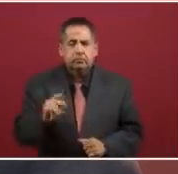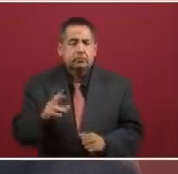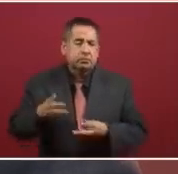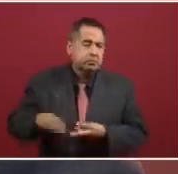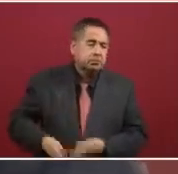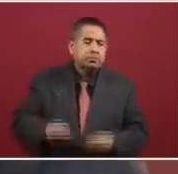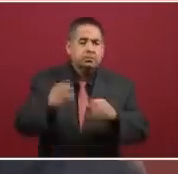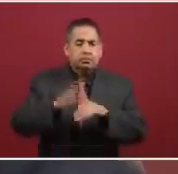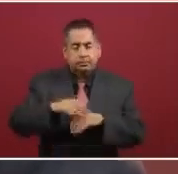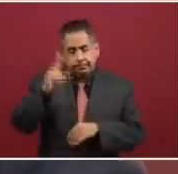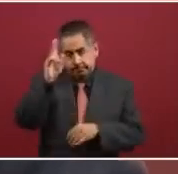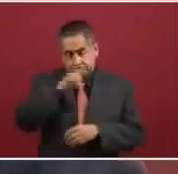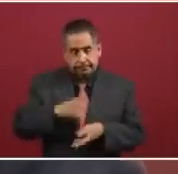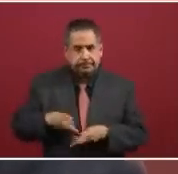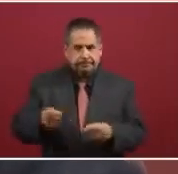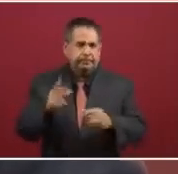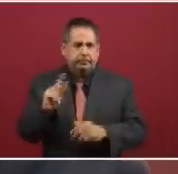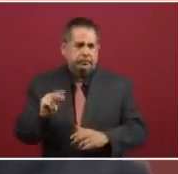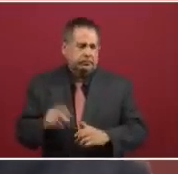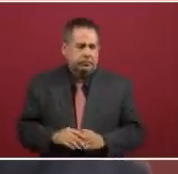gastar por gastar,